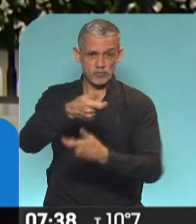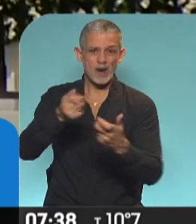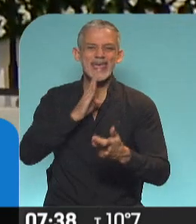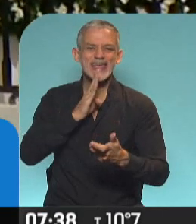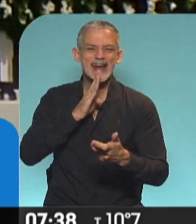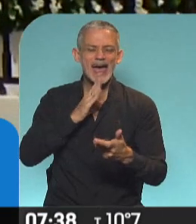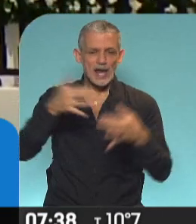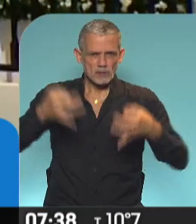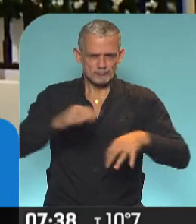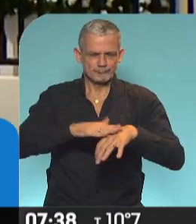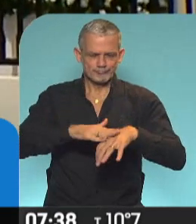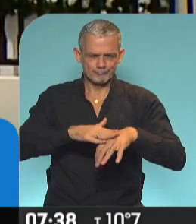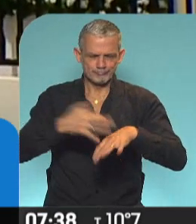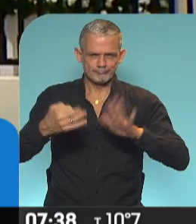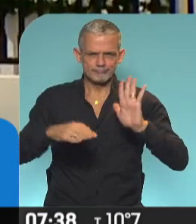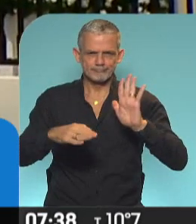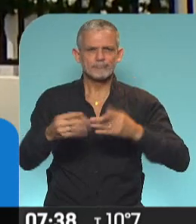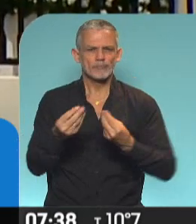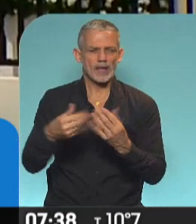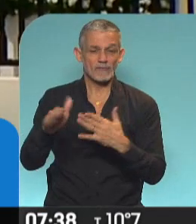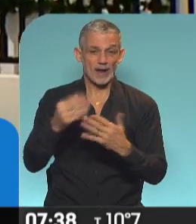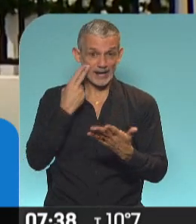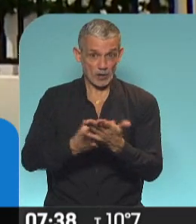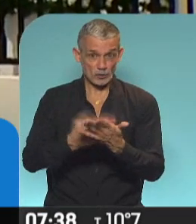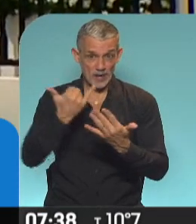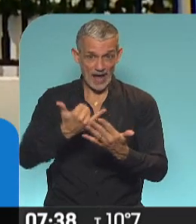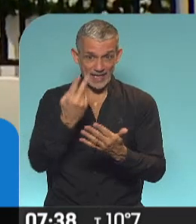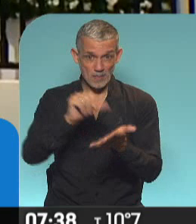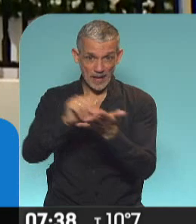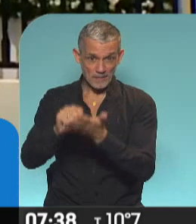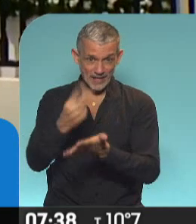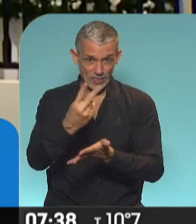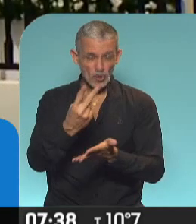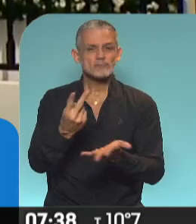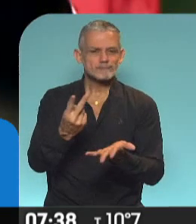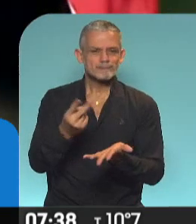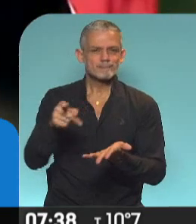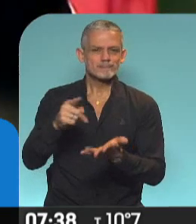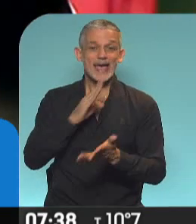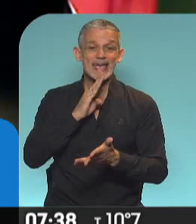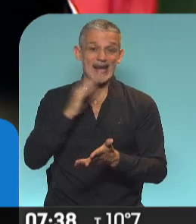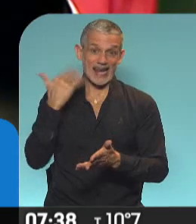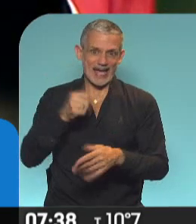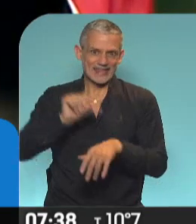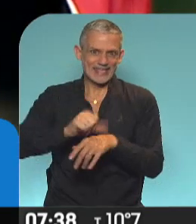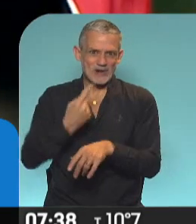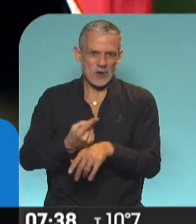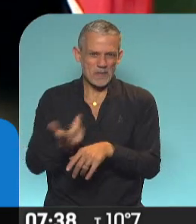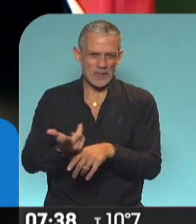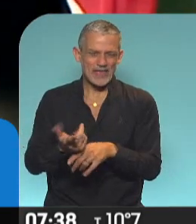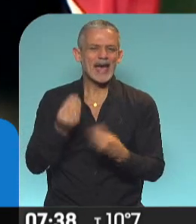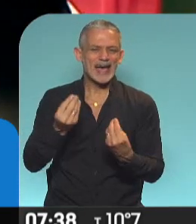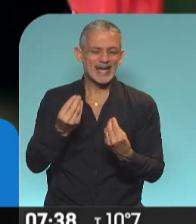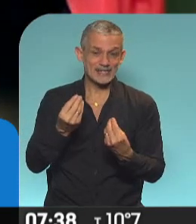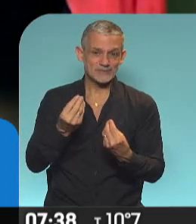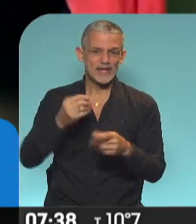compromete a cambio de esto, a cambio de este reconocimiento que le dan estos dos países, se compromete Israel a hacer algo que no podía hacer, que es